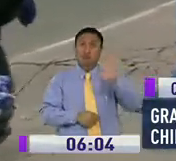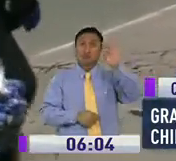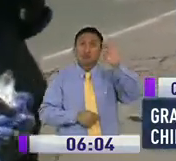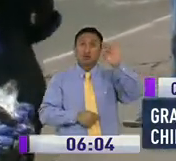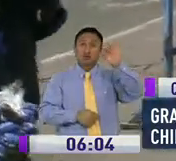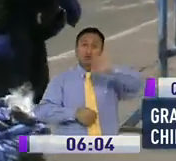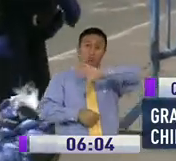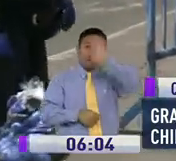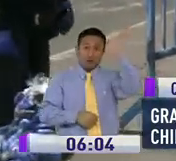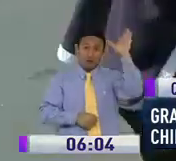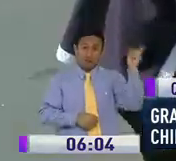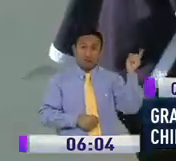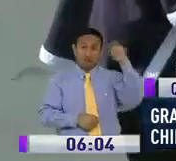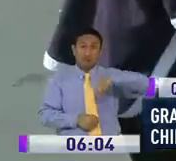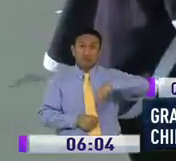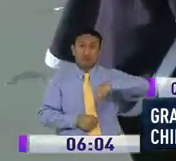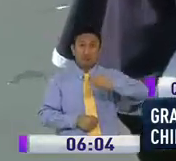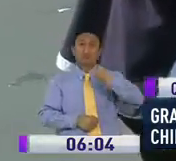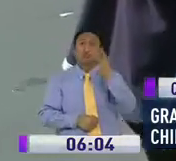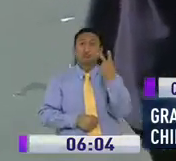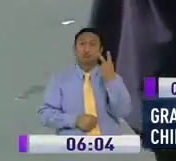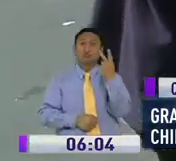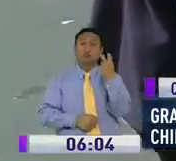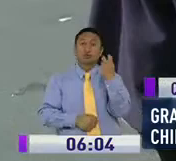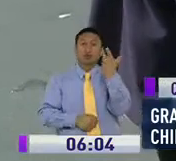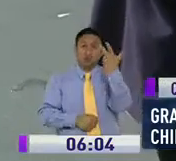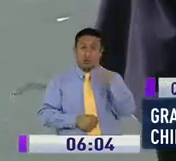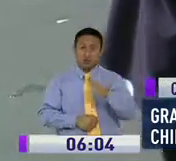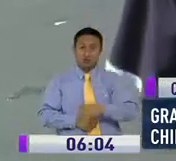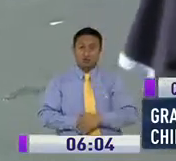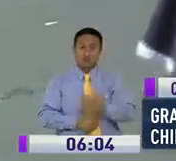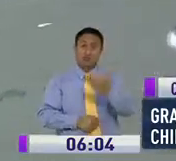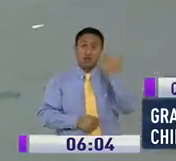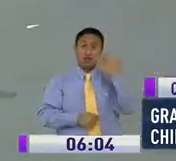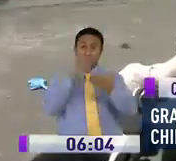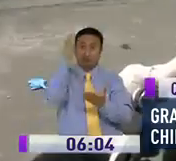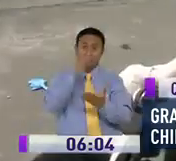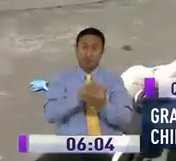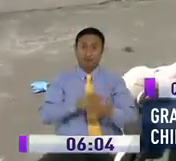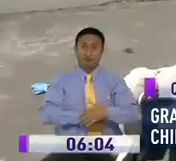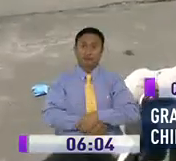la mañana y se marchan a las 12 del día antes del toque de queda.